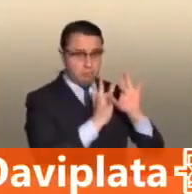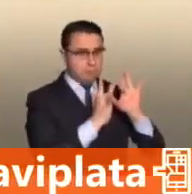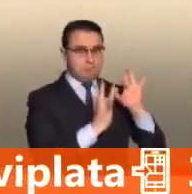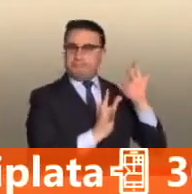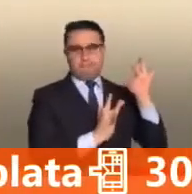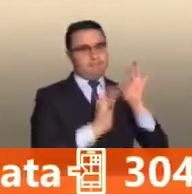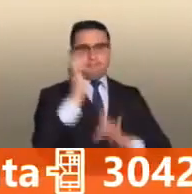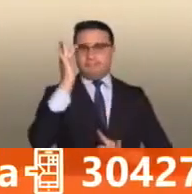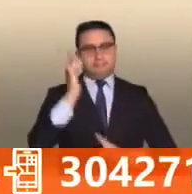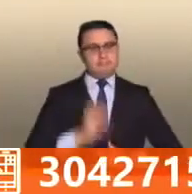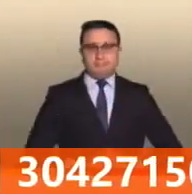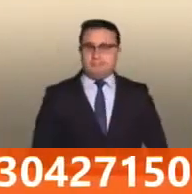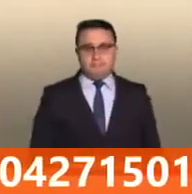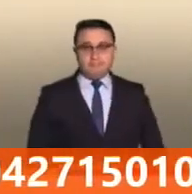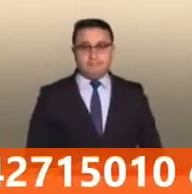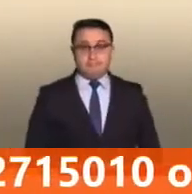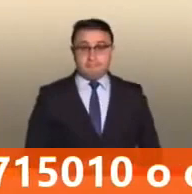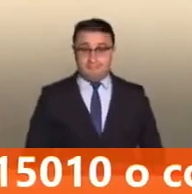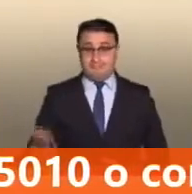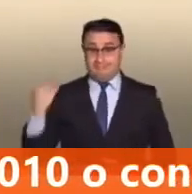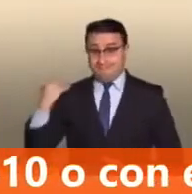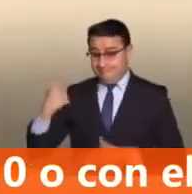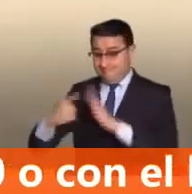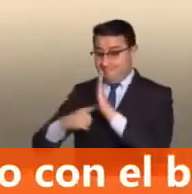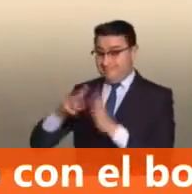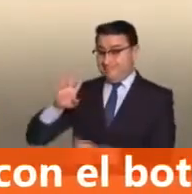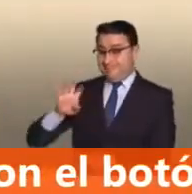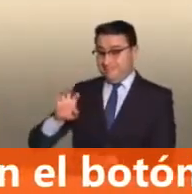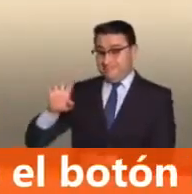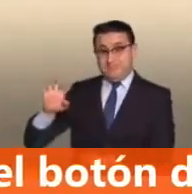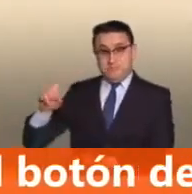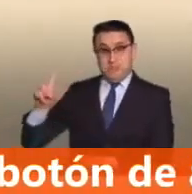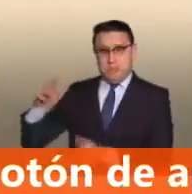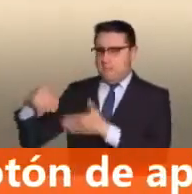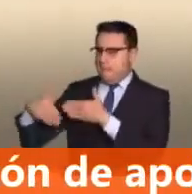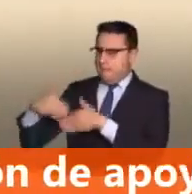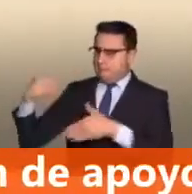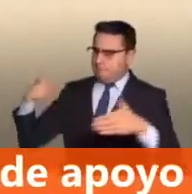Desde 1991 se empezó a construir